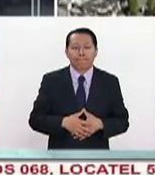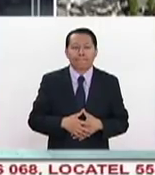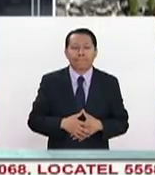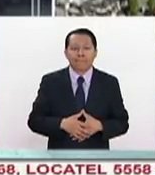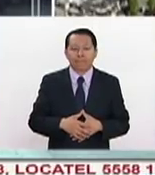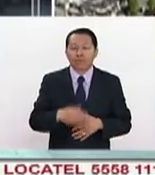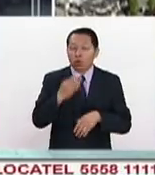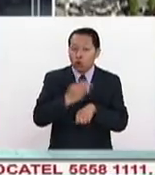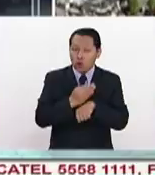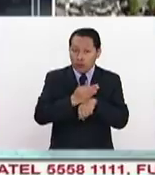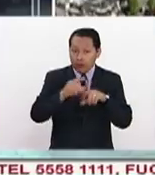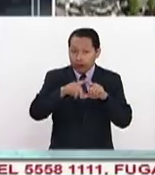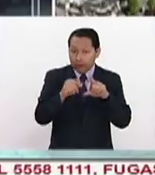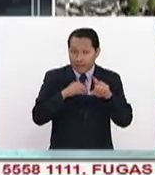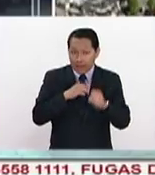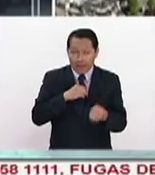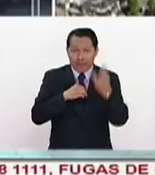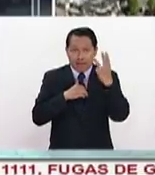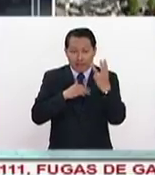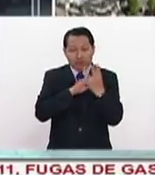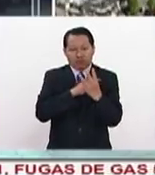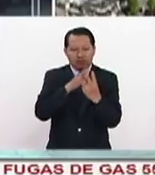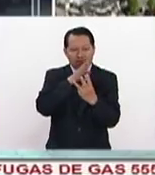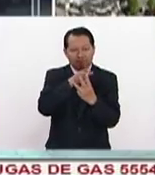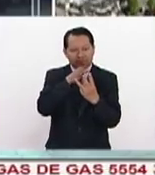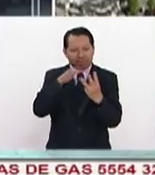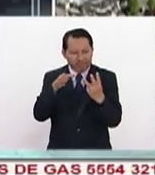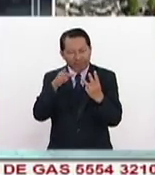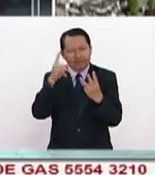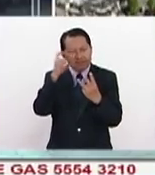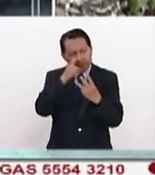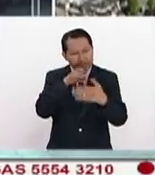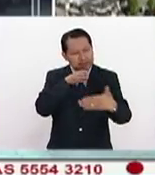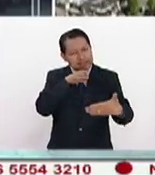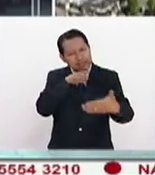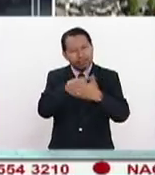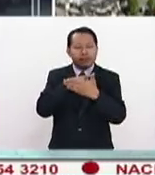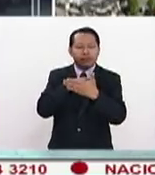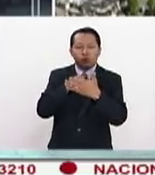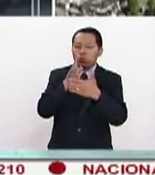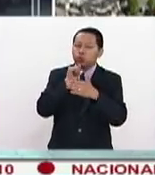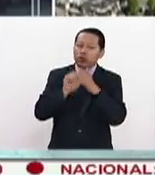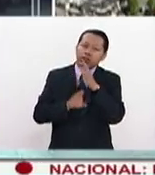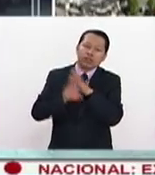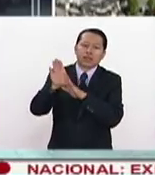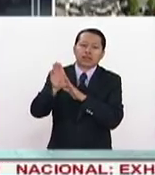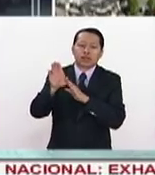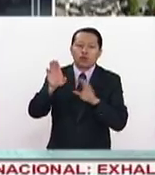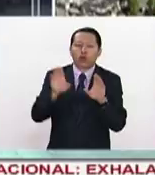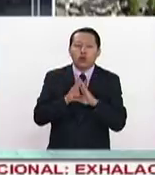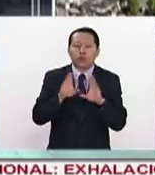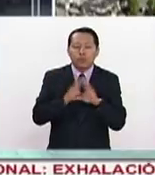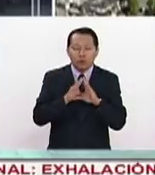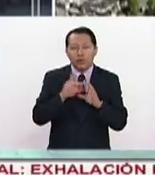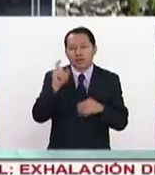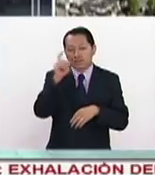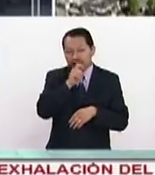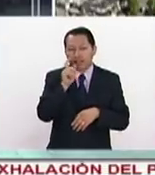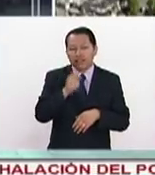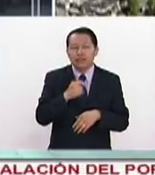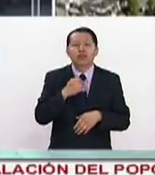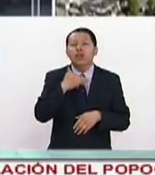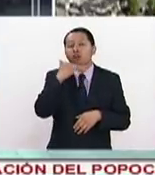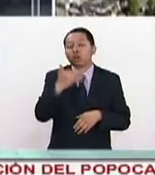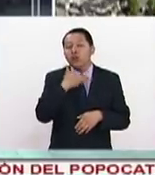Tenemos en nuestro país tres grandes barreras que no permiten que México crezca, que su gente sea feliz. Y son la